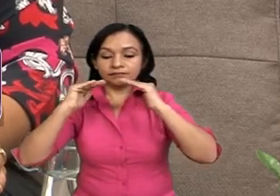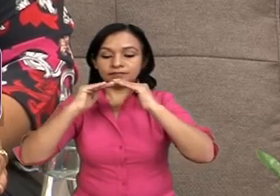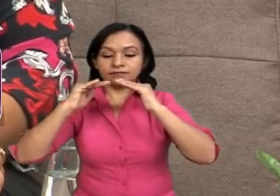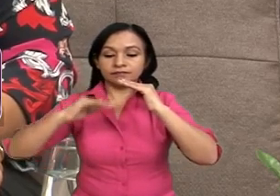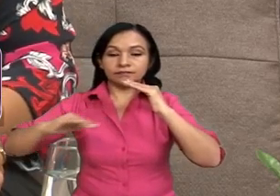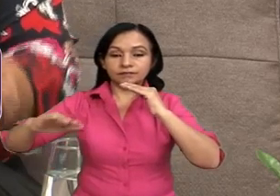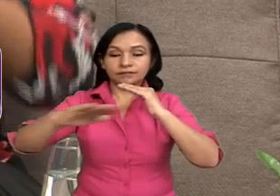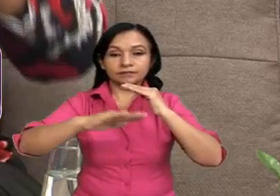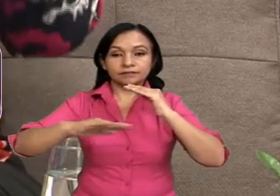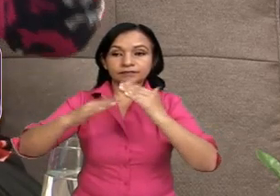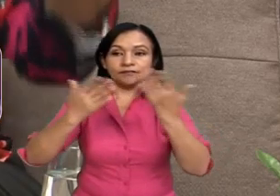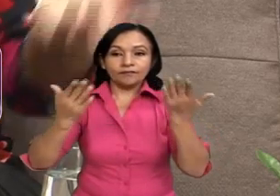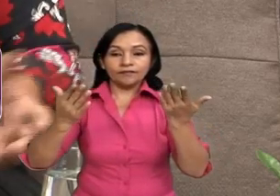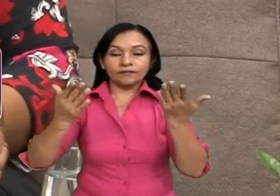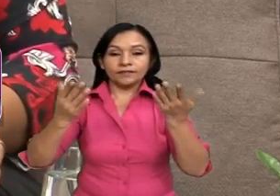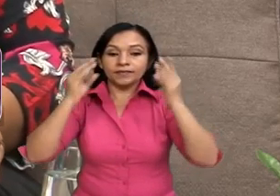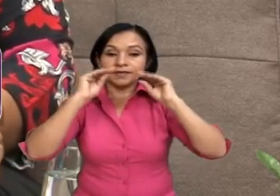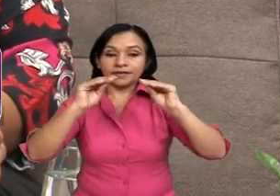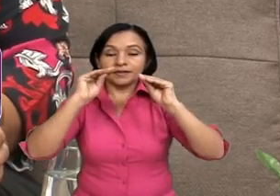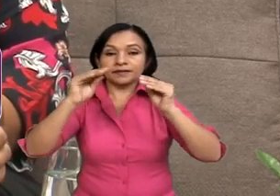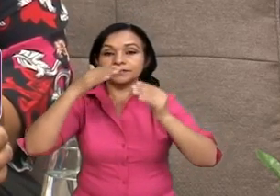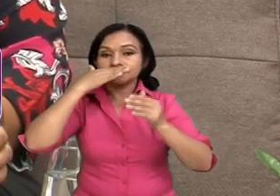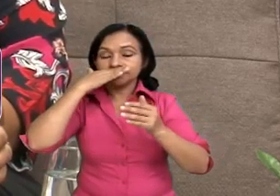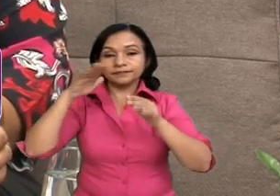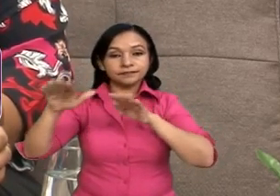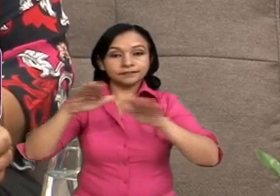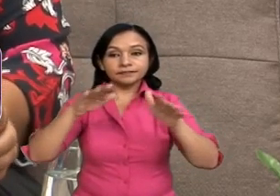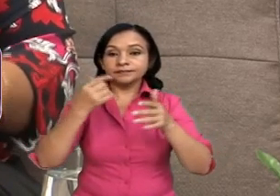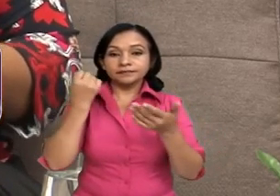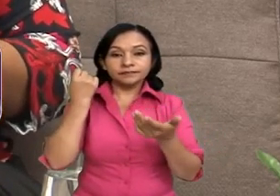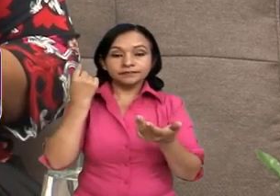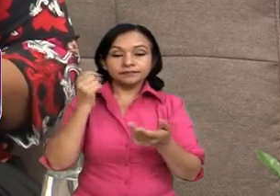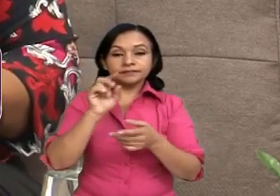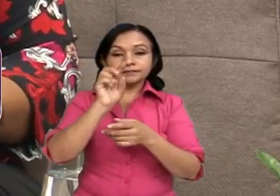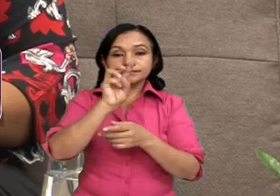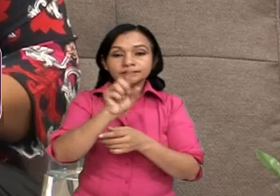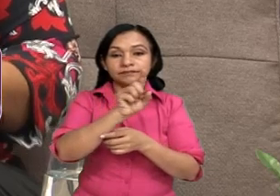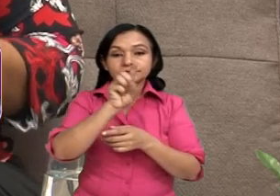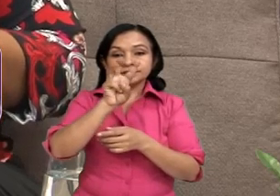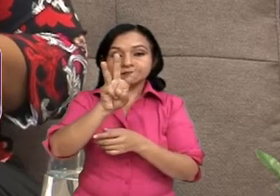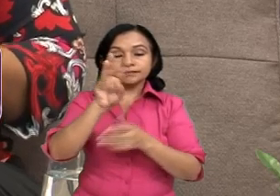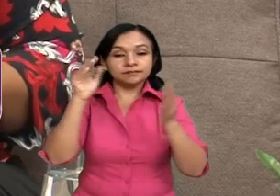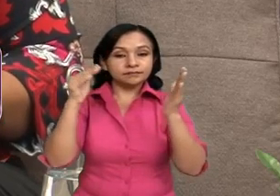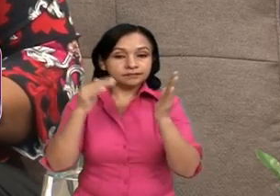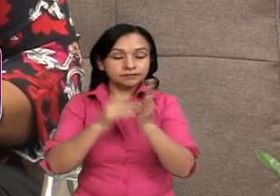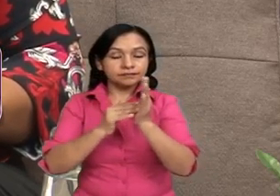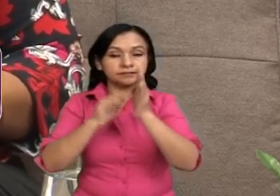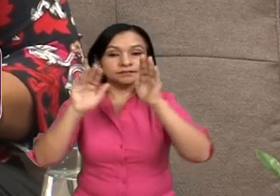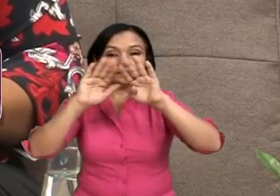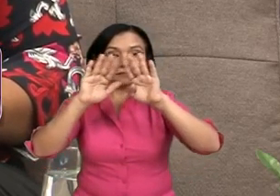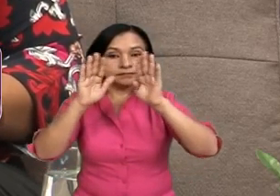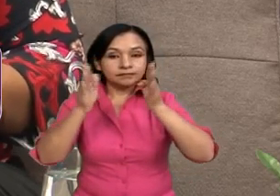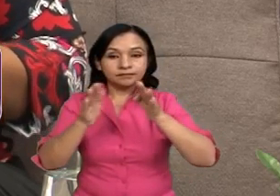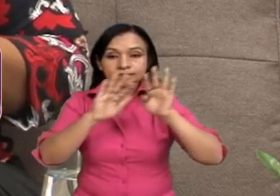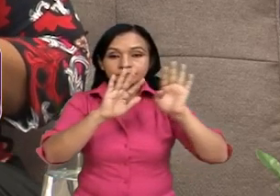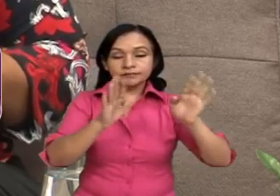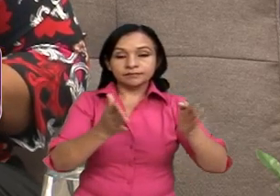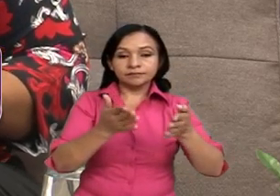sandinista y sin las enseñanzas de la revolución, no podríamos entender que 13.000 mujeres han